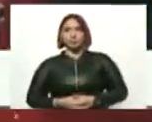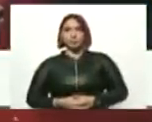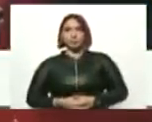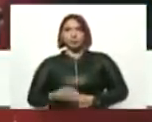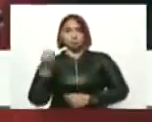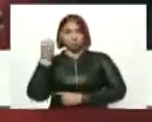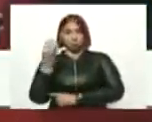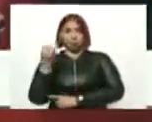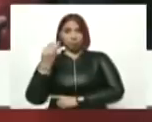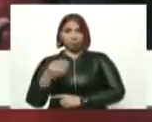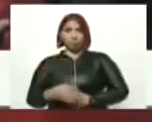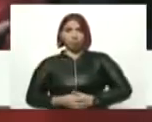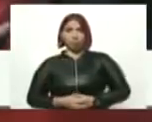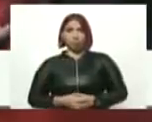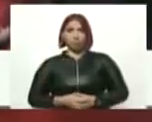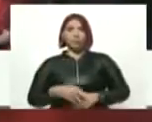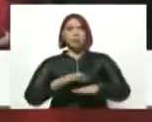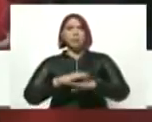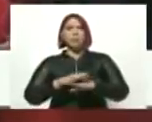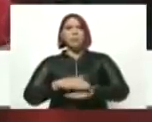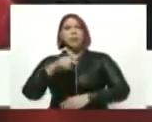Este Congreso, porque